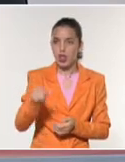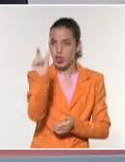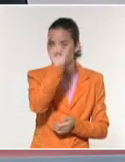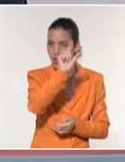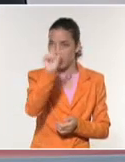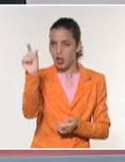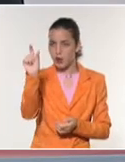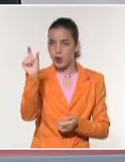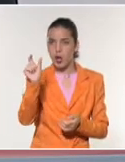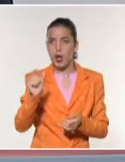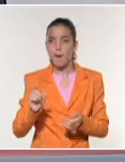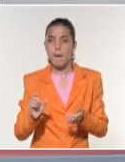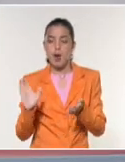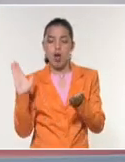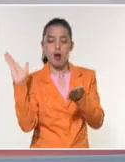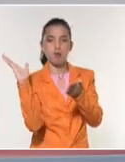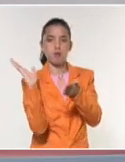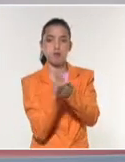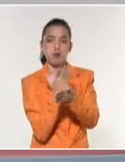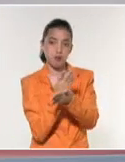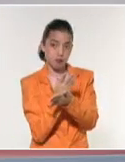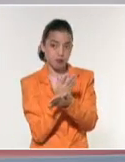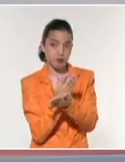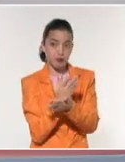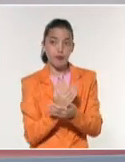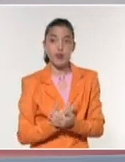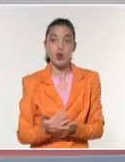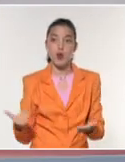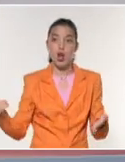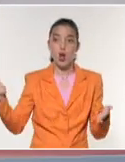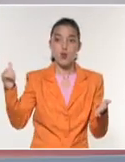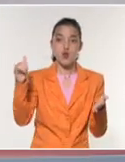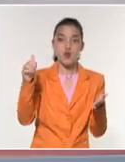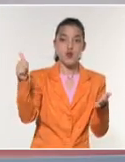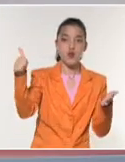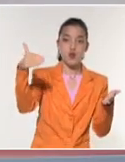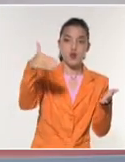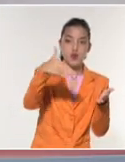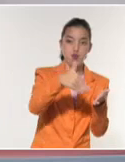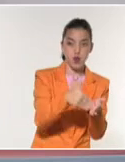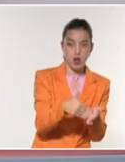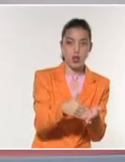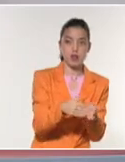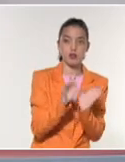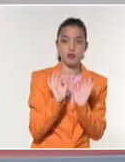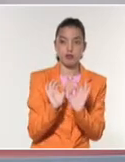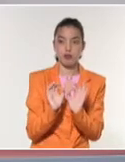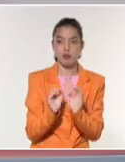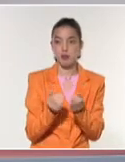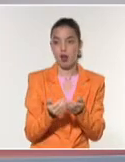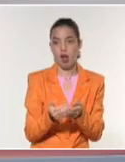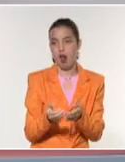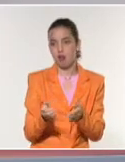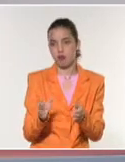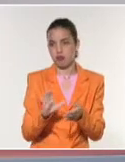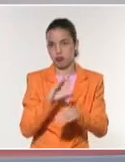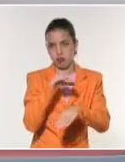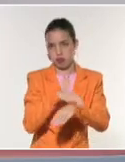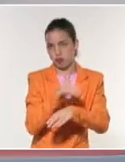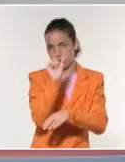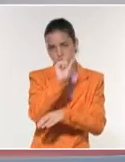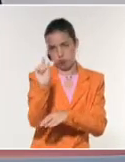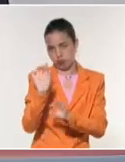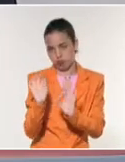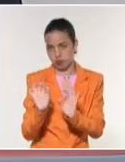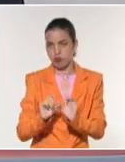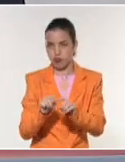ese beneficio y entonces la persona regresa a continuar cumpliendo la sanción al régimen en el que se encontraba. Yo creo que es muy claro. En resumen,